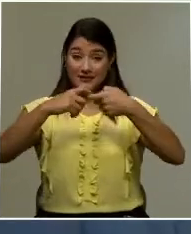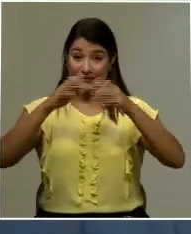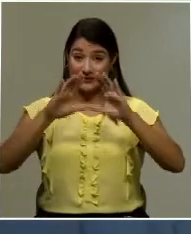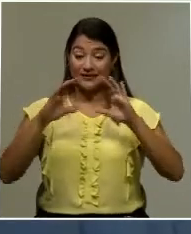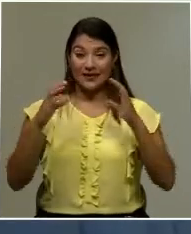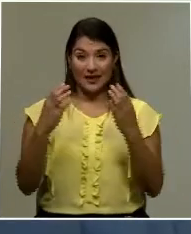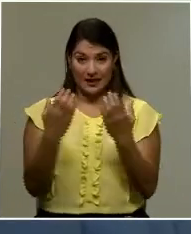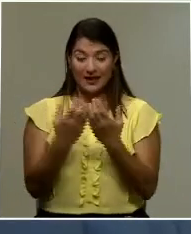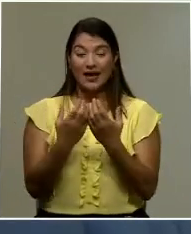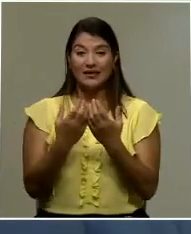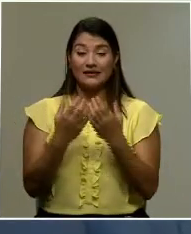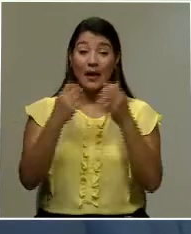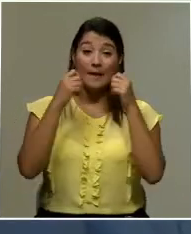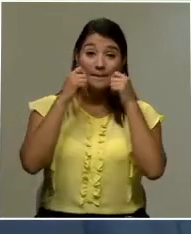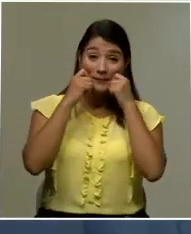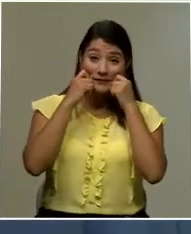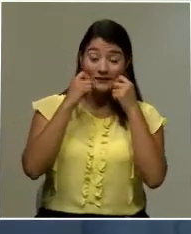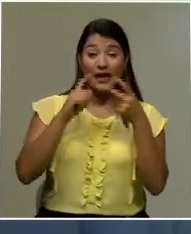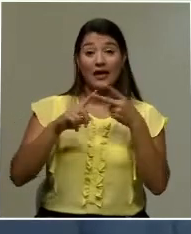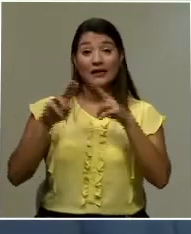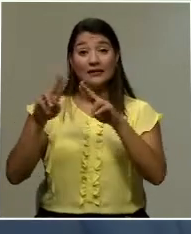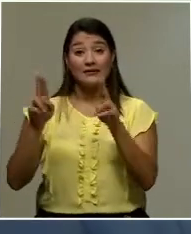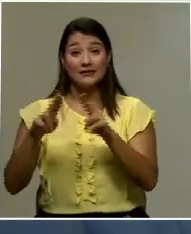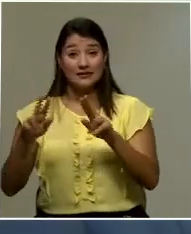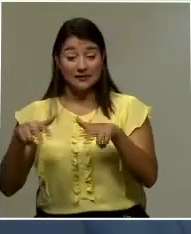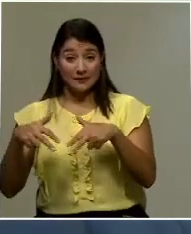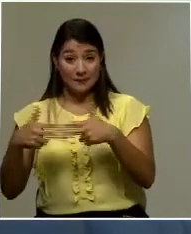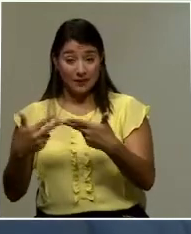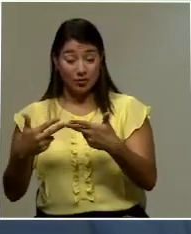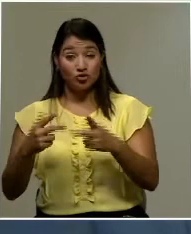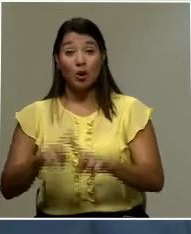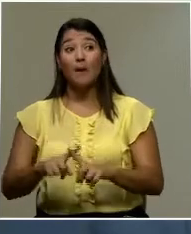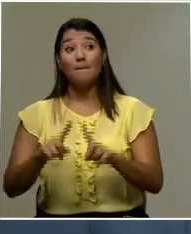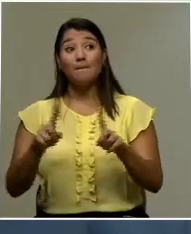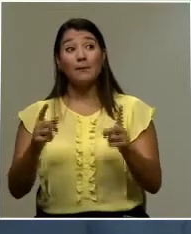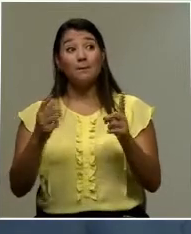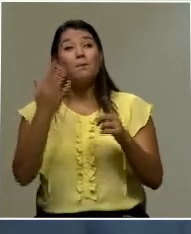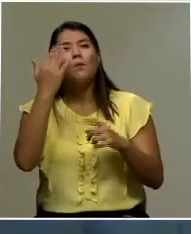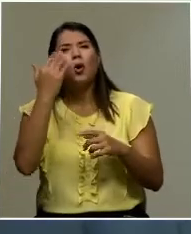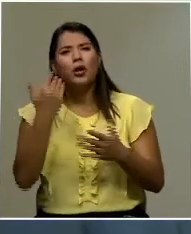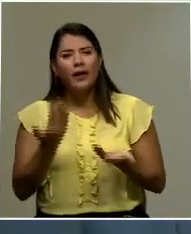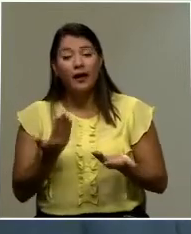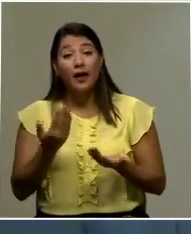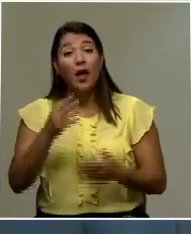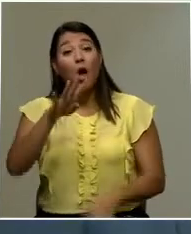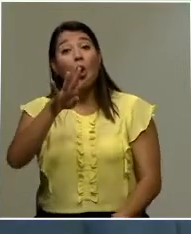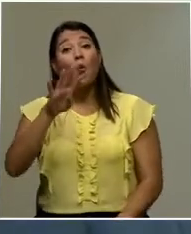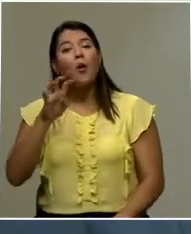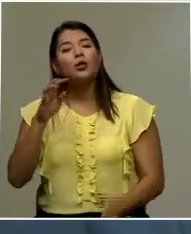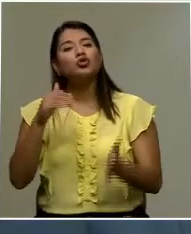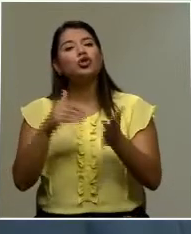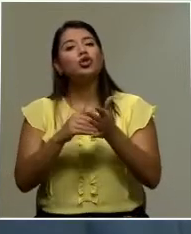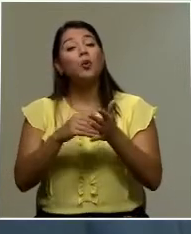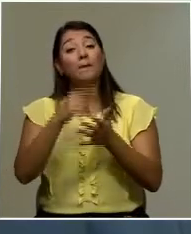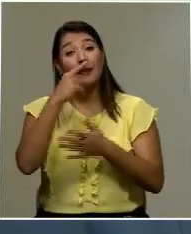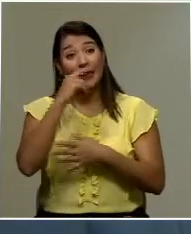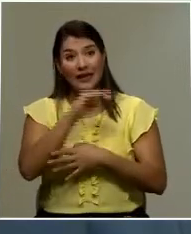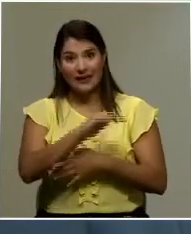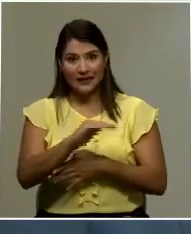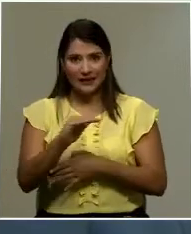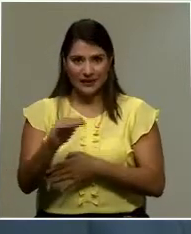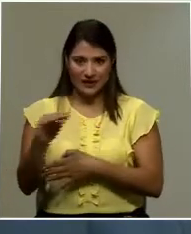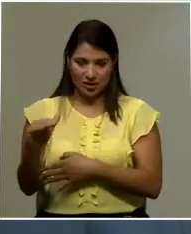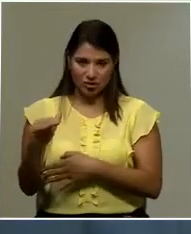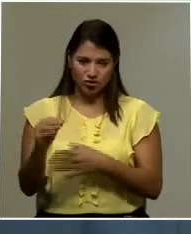las clases presenciales con el agravante de que hay 400.000 niños, que son muchos para el